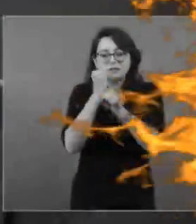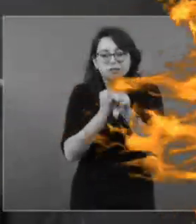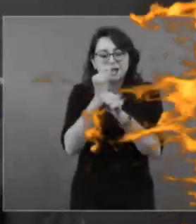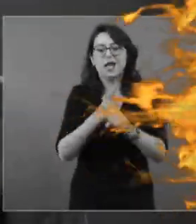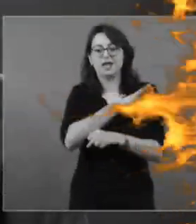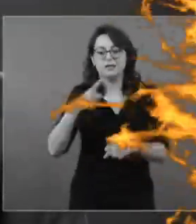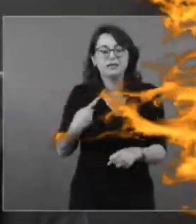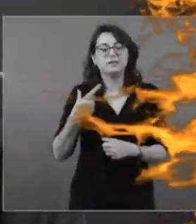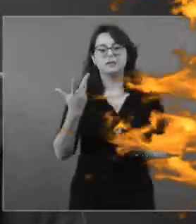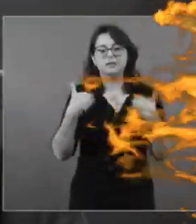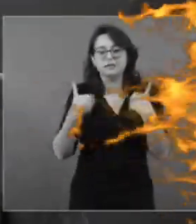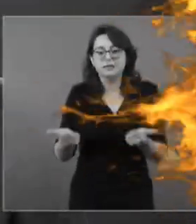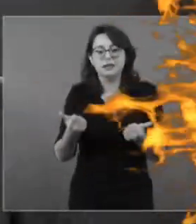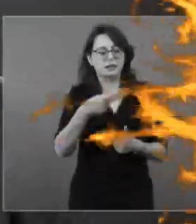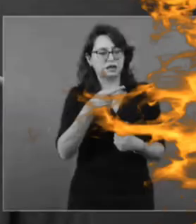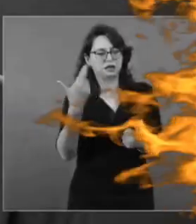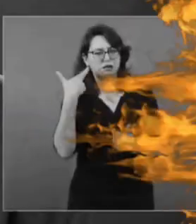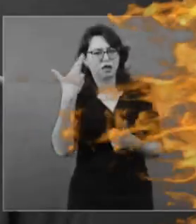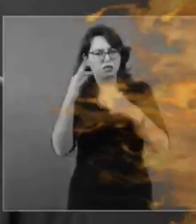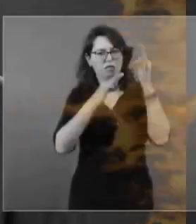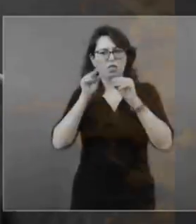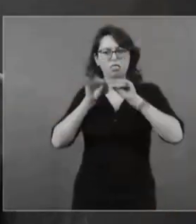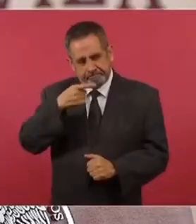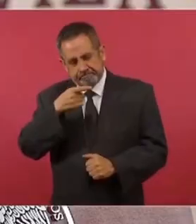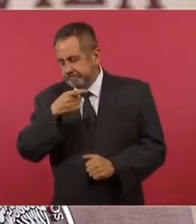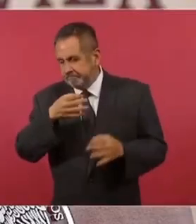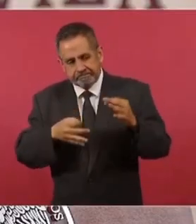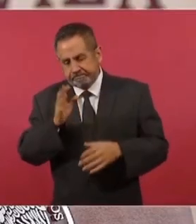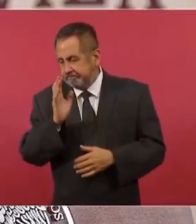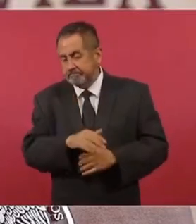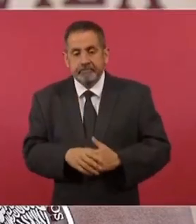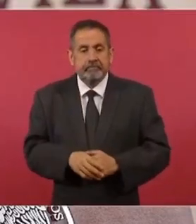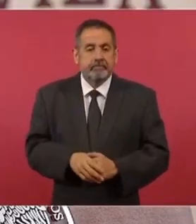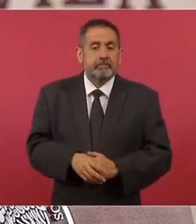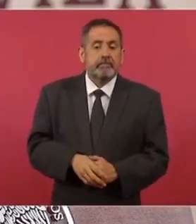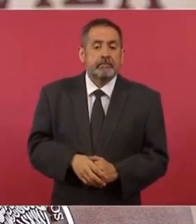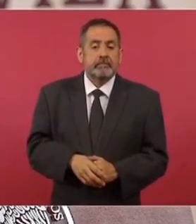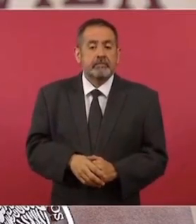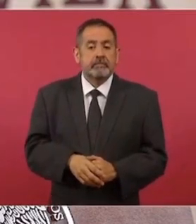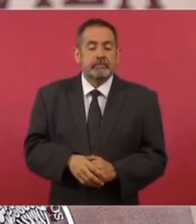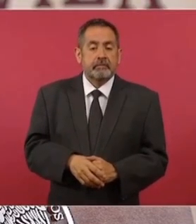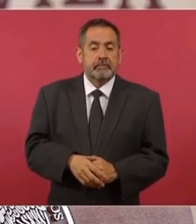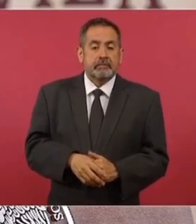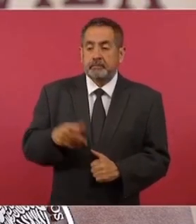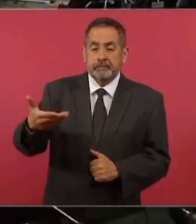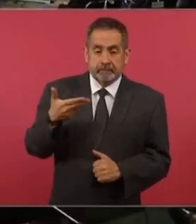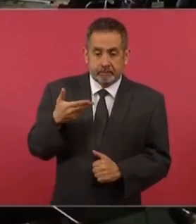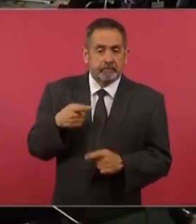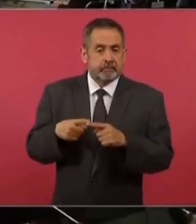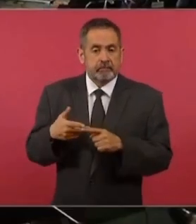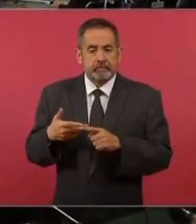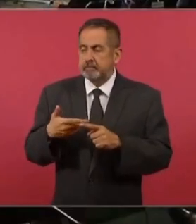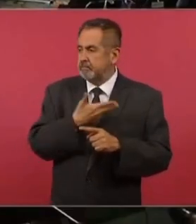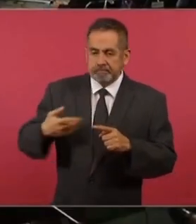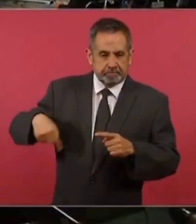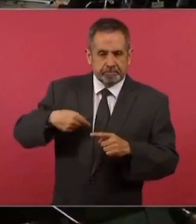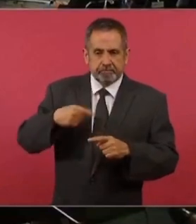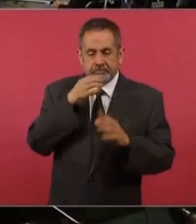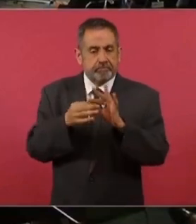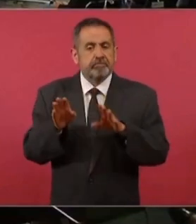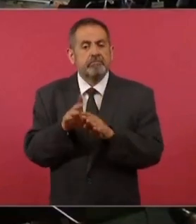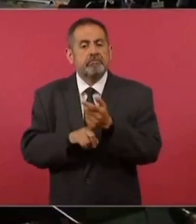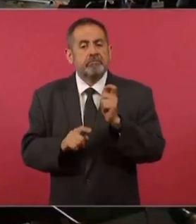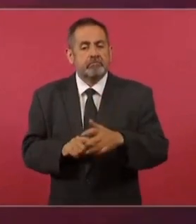intoxicar por los medios de manipulación. Y bueno, atendiendo la petición presidencial